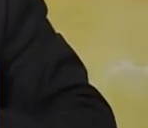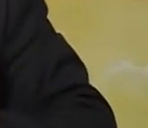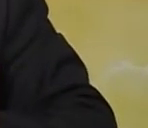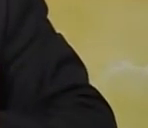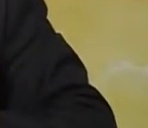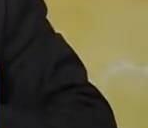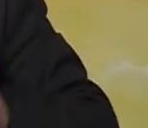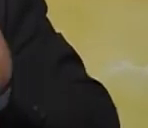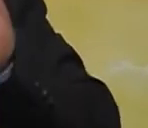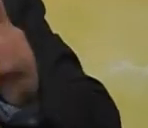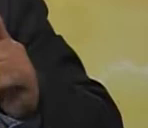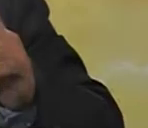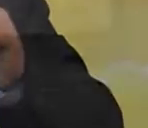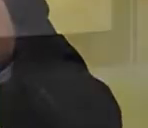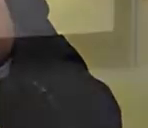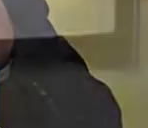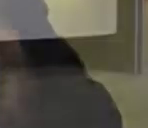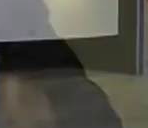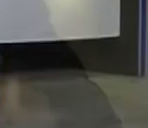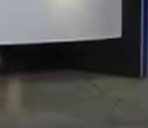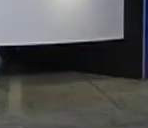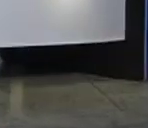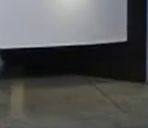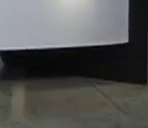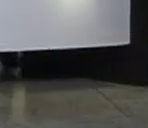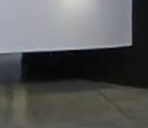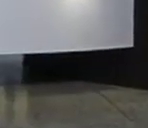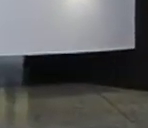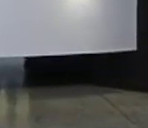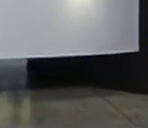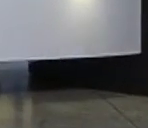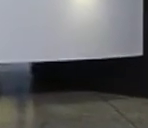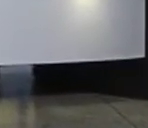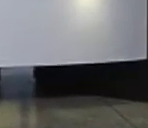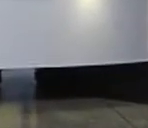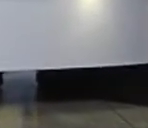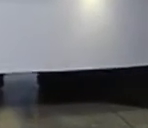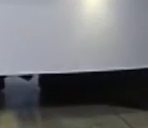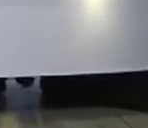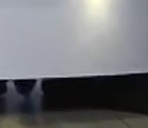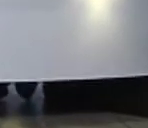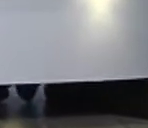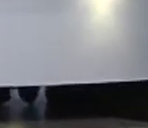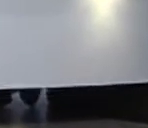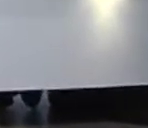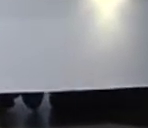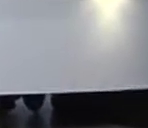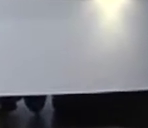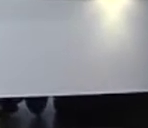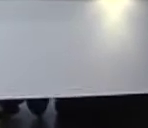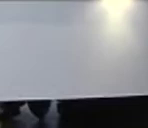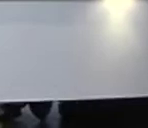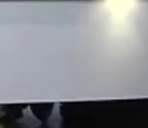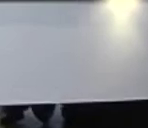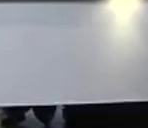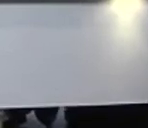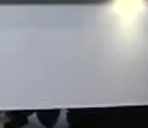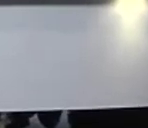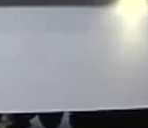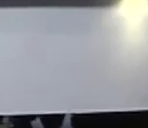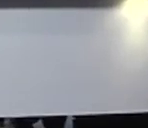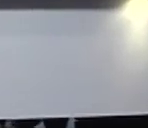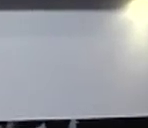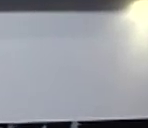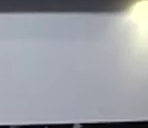de tu palabra. Amén y amén. Que toda la gloria sea para el Señor. Ayer comenzamos estudiando